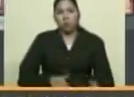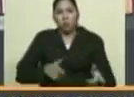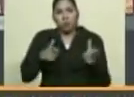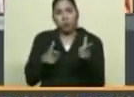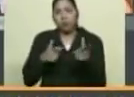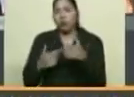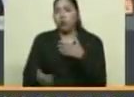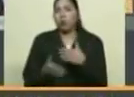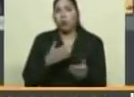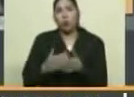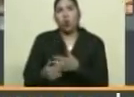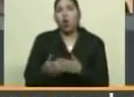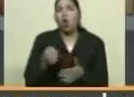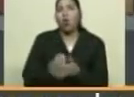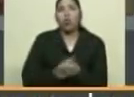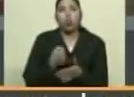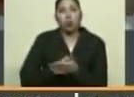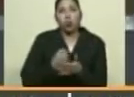luchando.